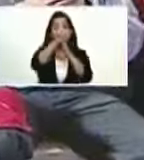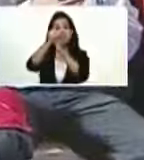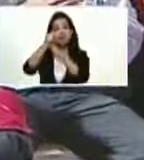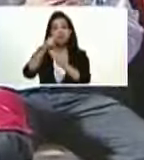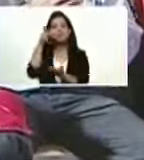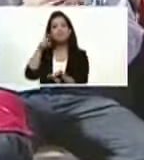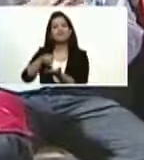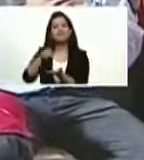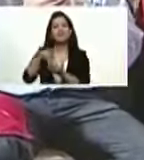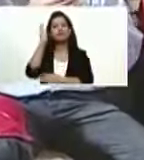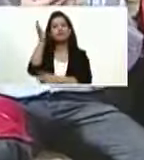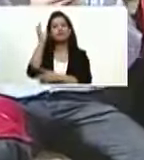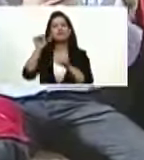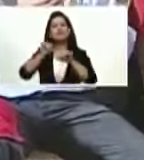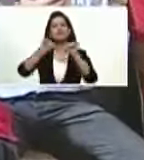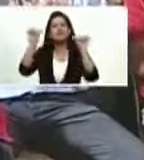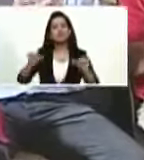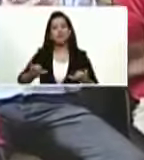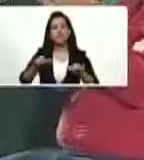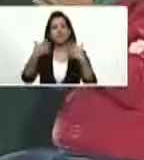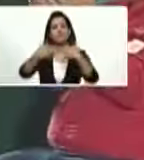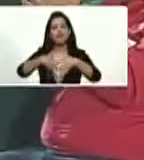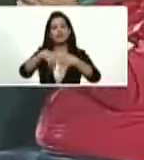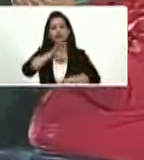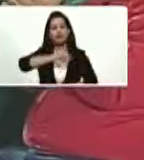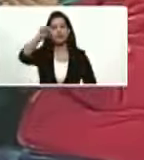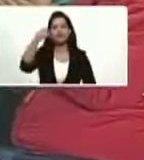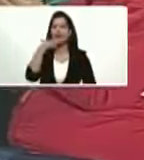empresas socialistas. Agradecerles a ustedes.